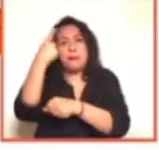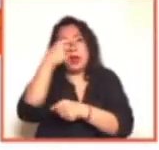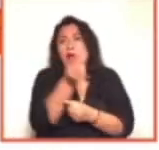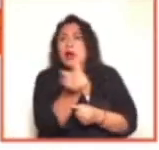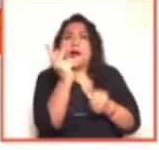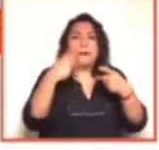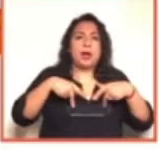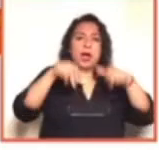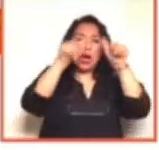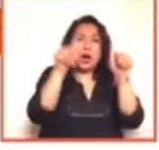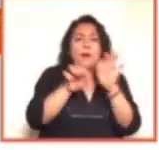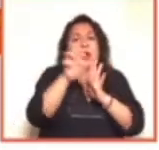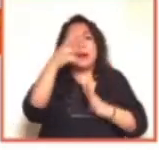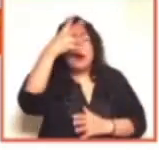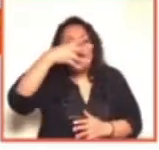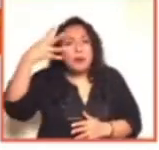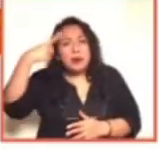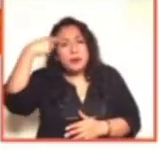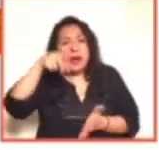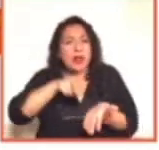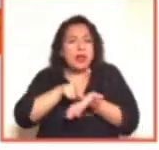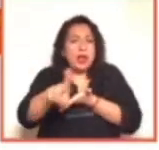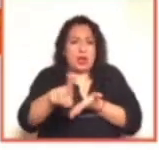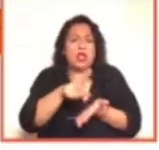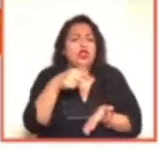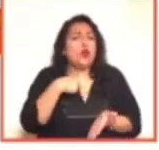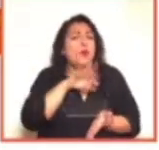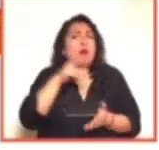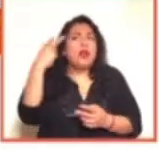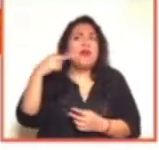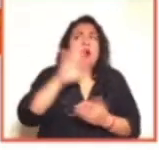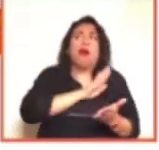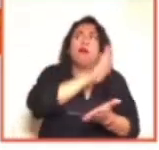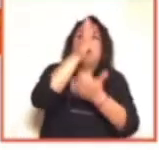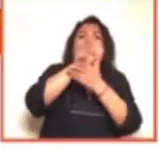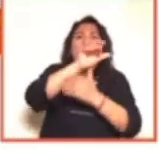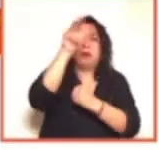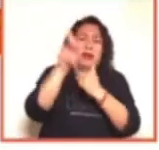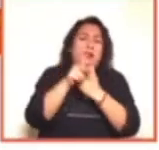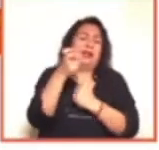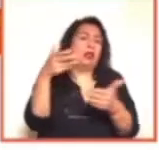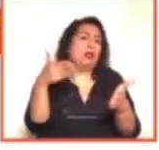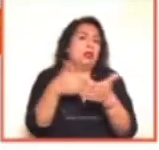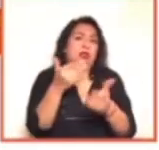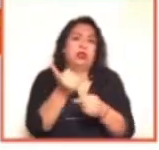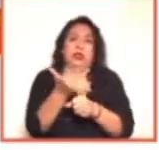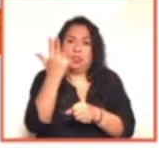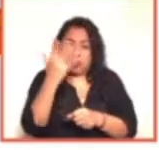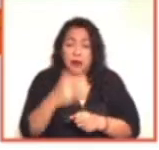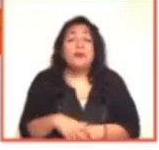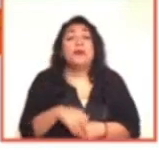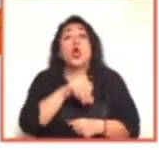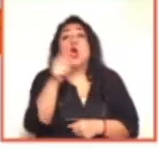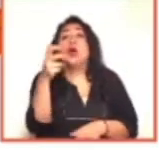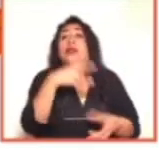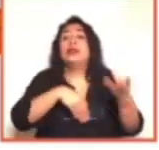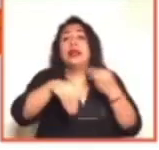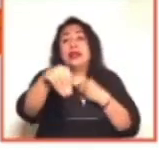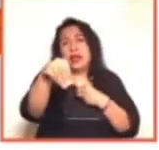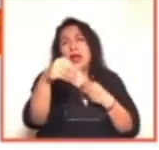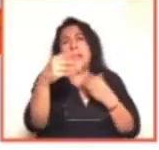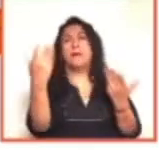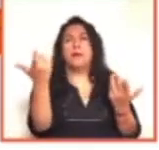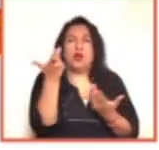you know, having the legal rights to travel and to perform in other countries, the exchange of